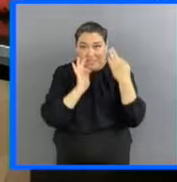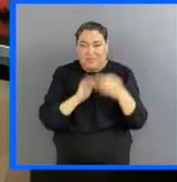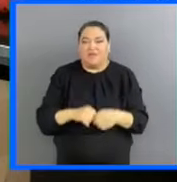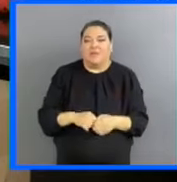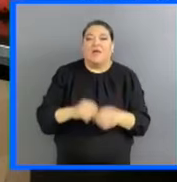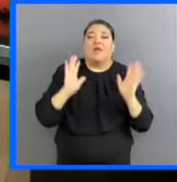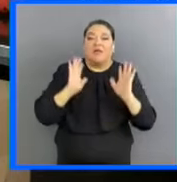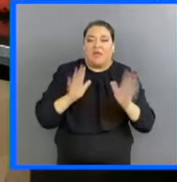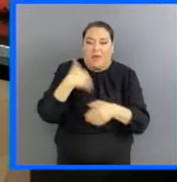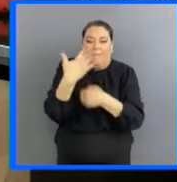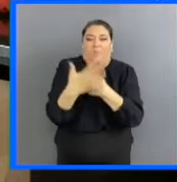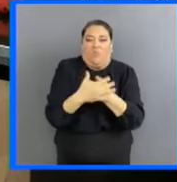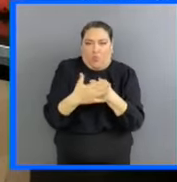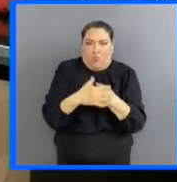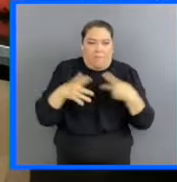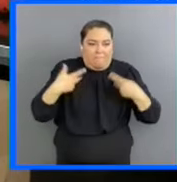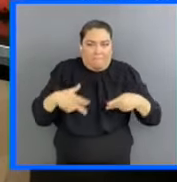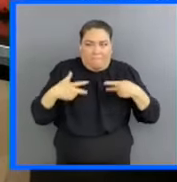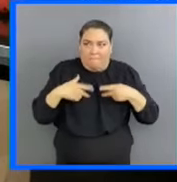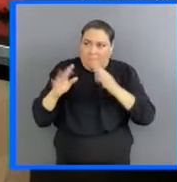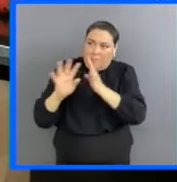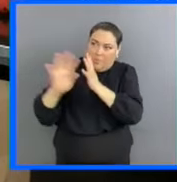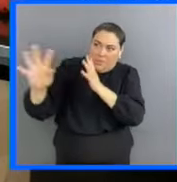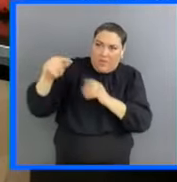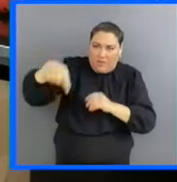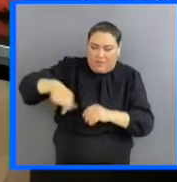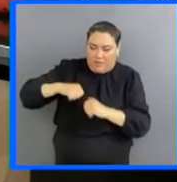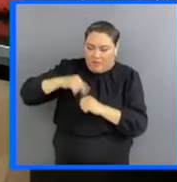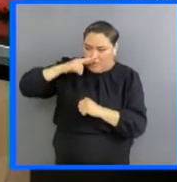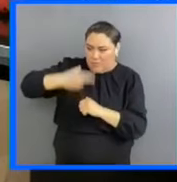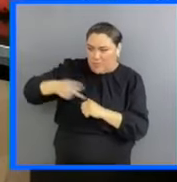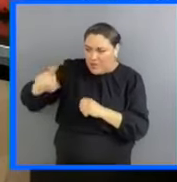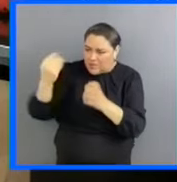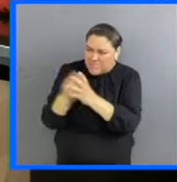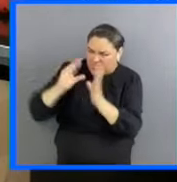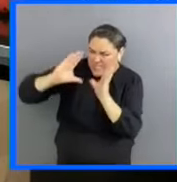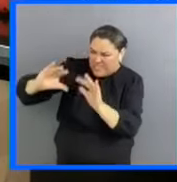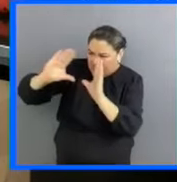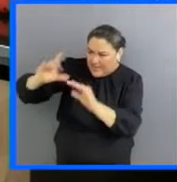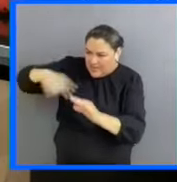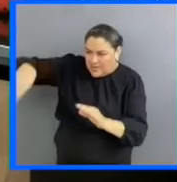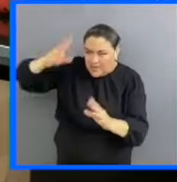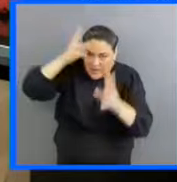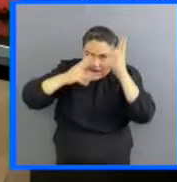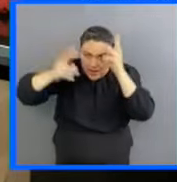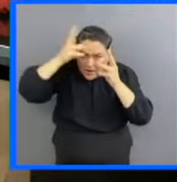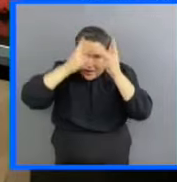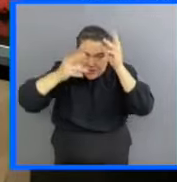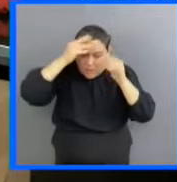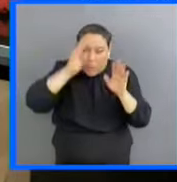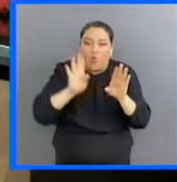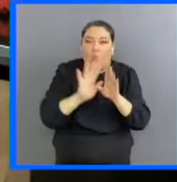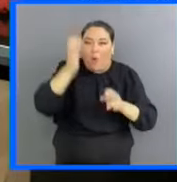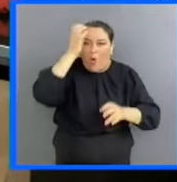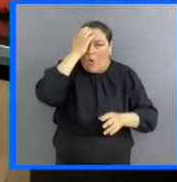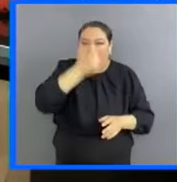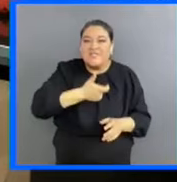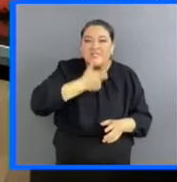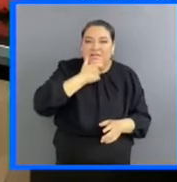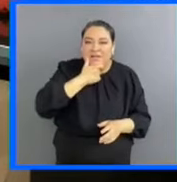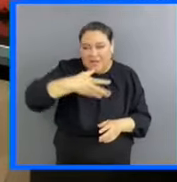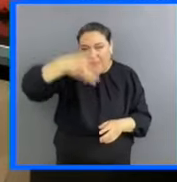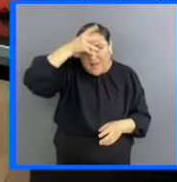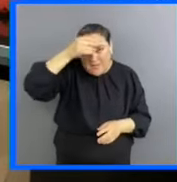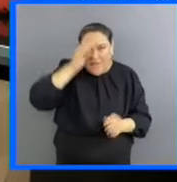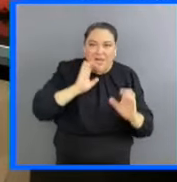la gente que está aquí a cargo para que tenga un mínimo de conocimiento de inglés. Y vamos a hacer también